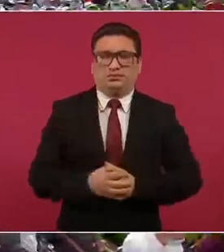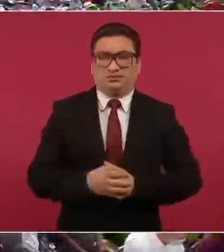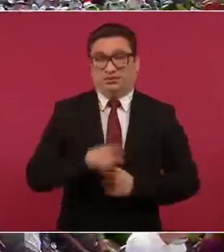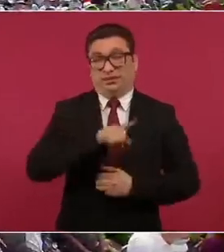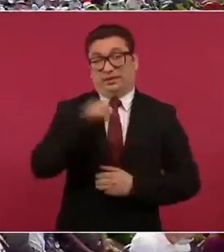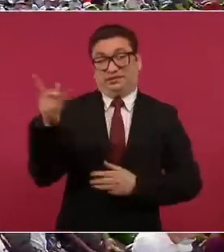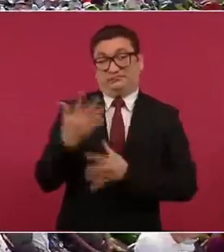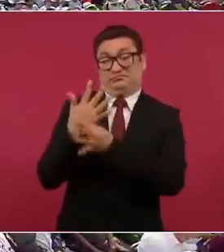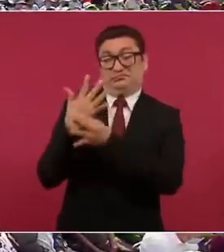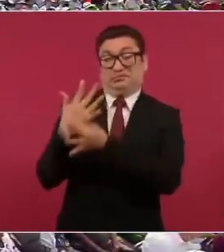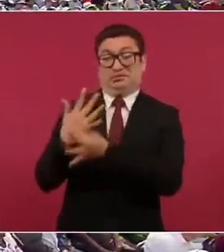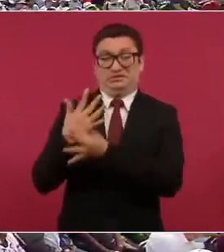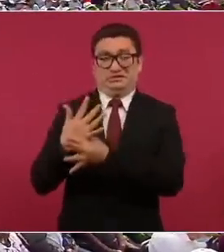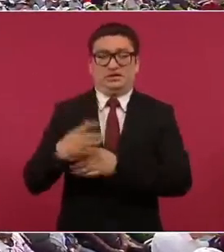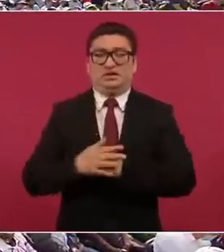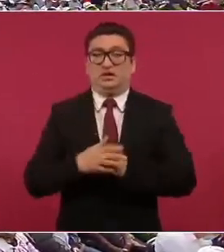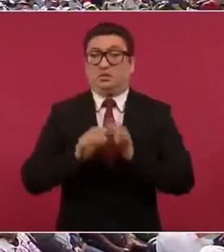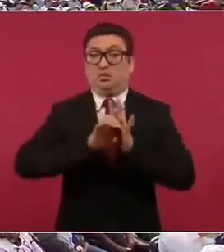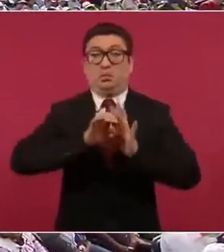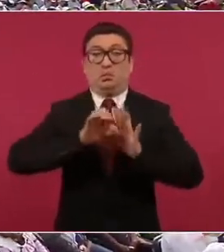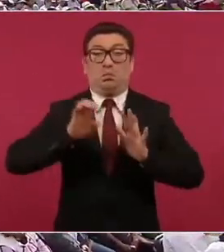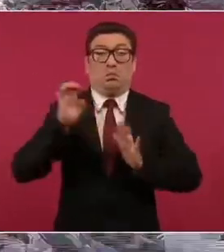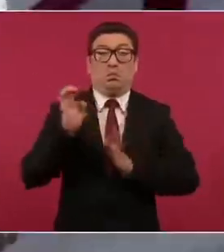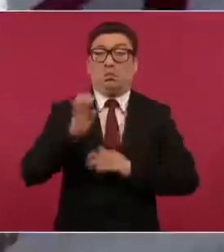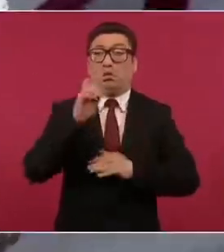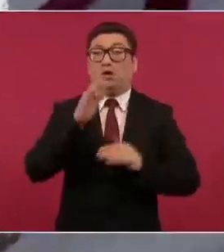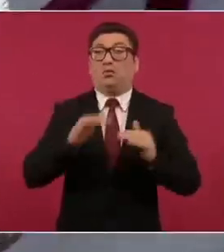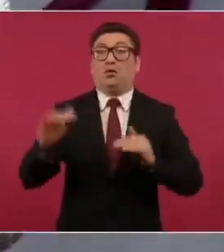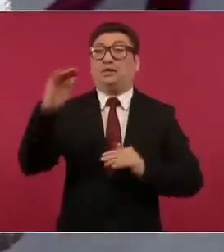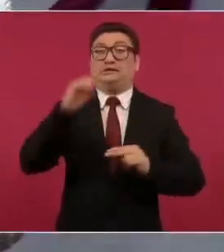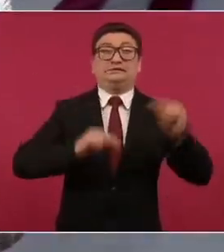decían que si llovía fuerte arriba,